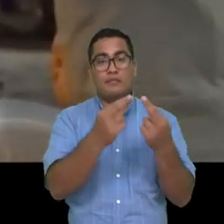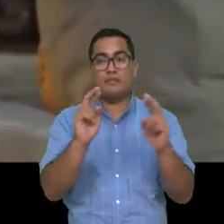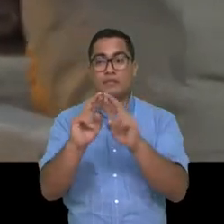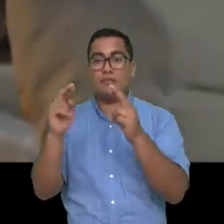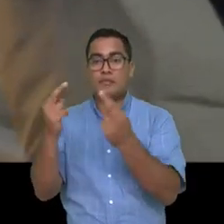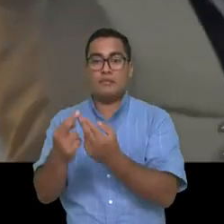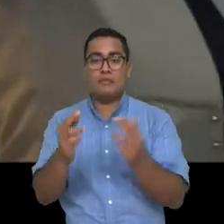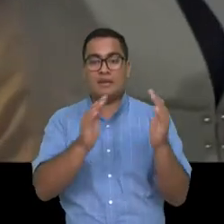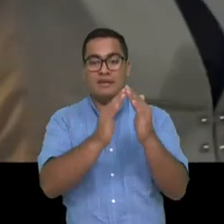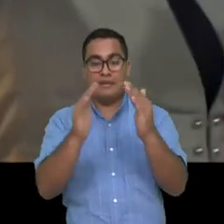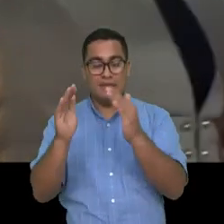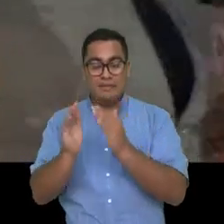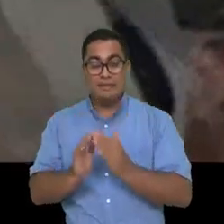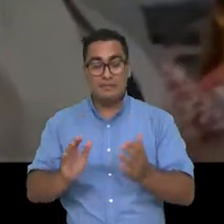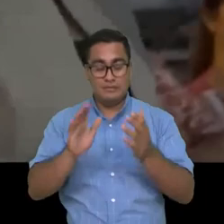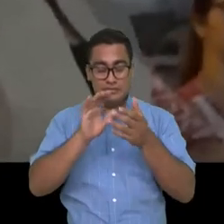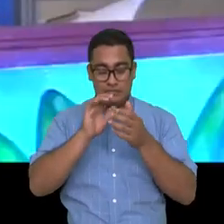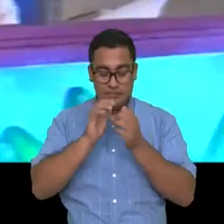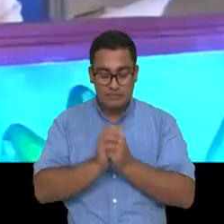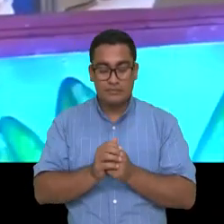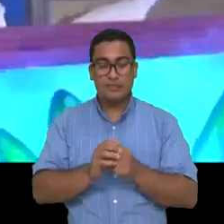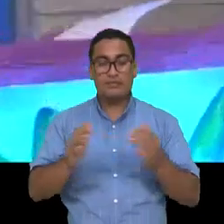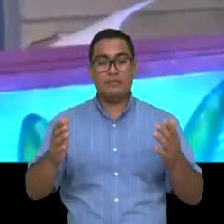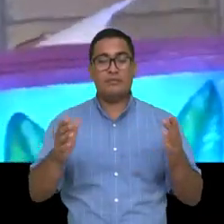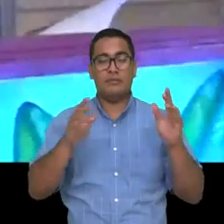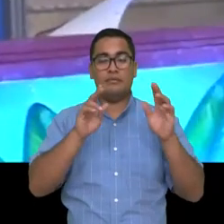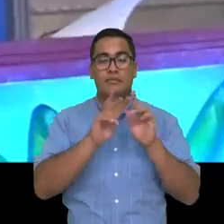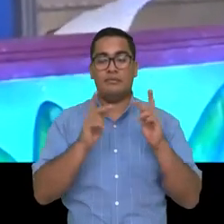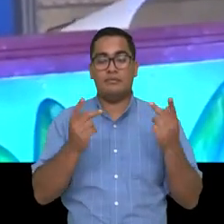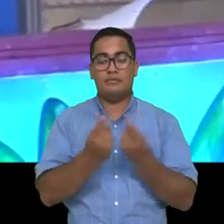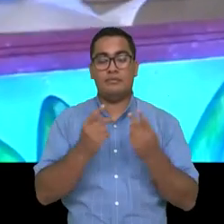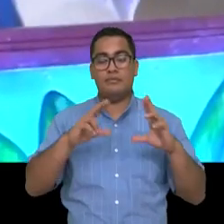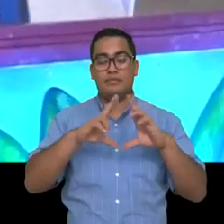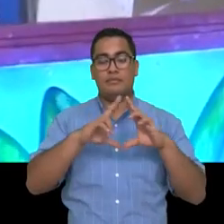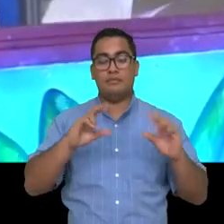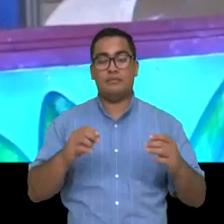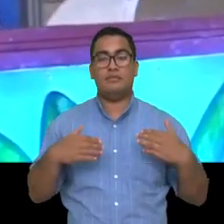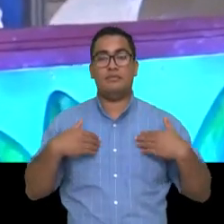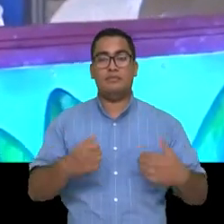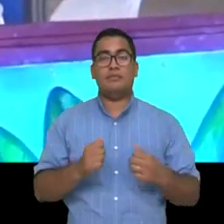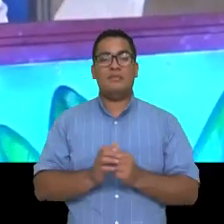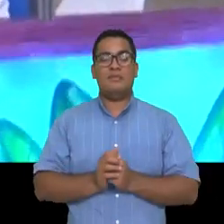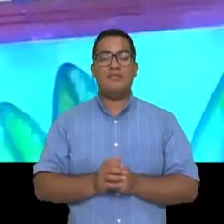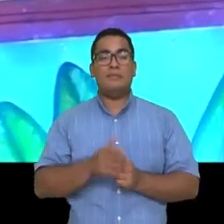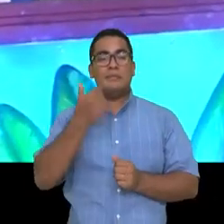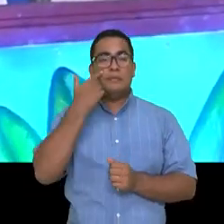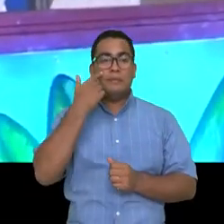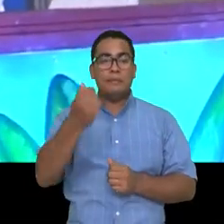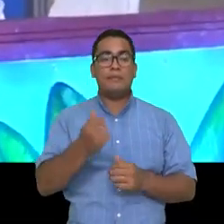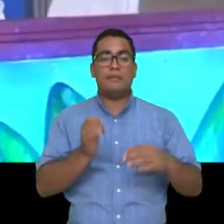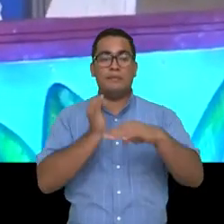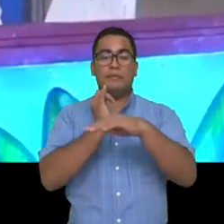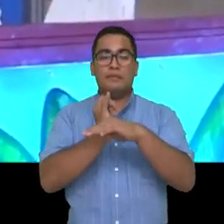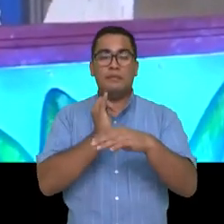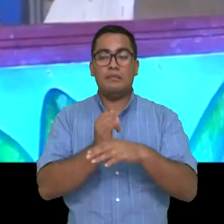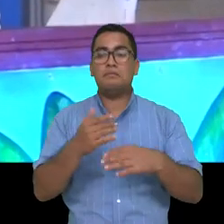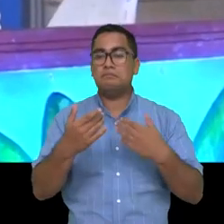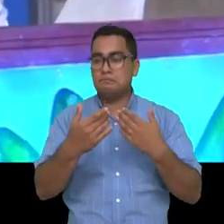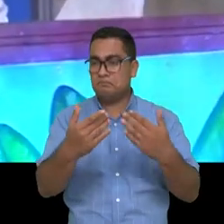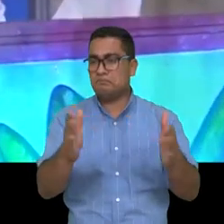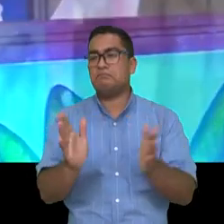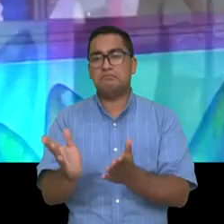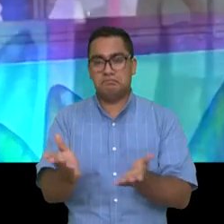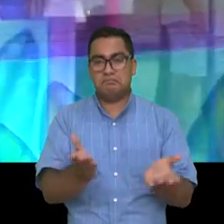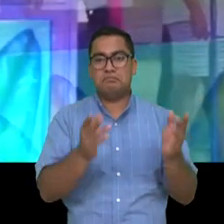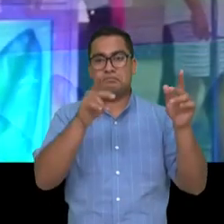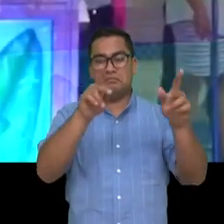fin de mantener oraciones y ruego por la salud de nuestro pueblo. Al mismo tiempo, dan a conocer que las iglesias se mantendrán abiertas para